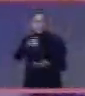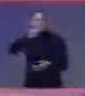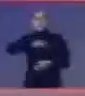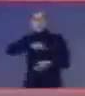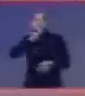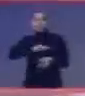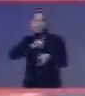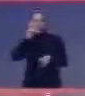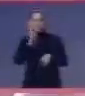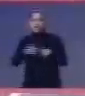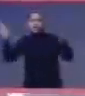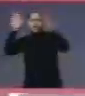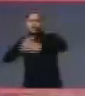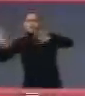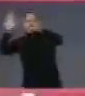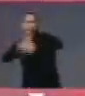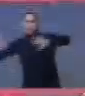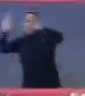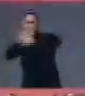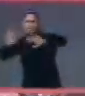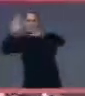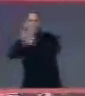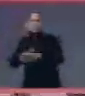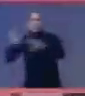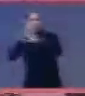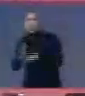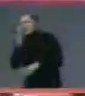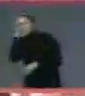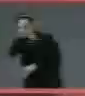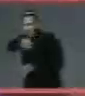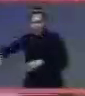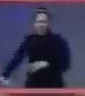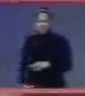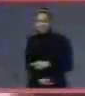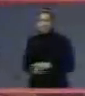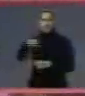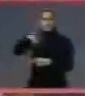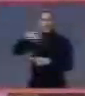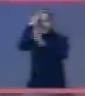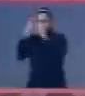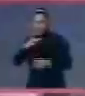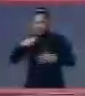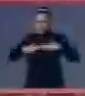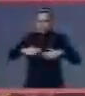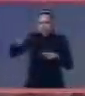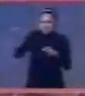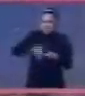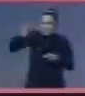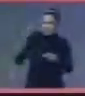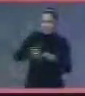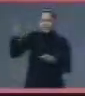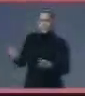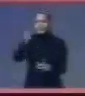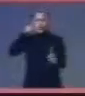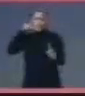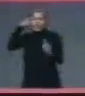llegóempo noche Tras noche dormidos y rendidos disfraz con Tan Solo Una